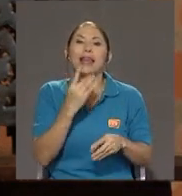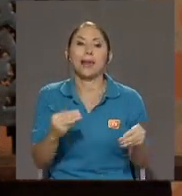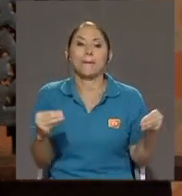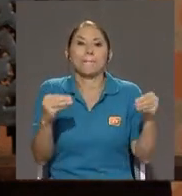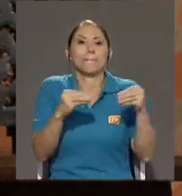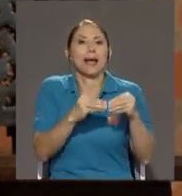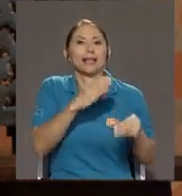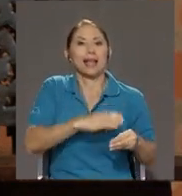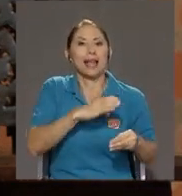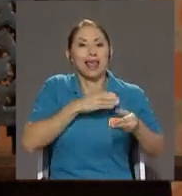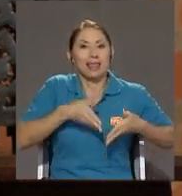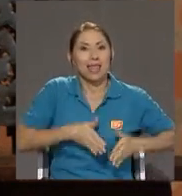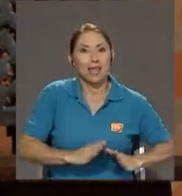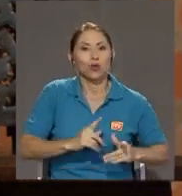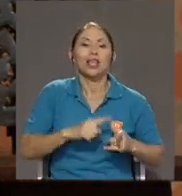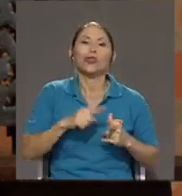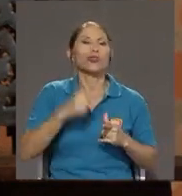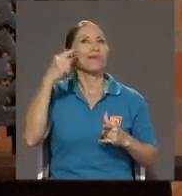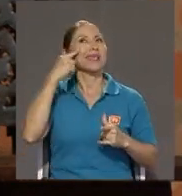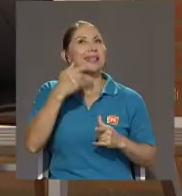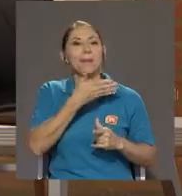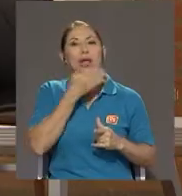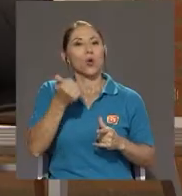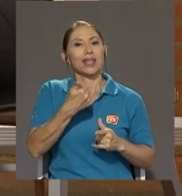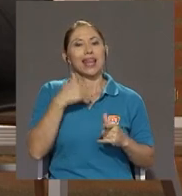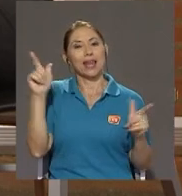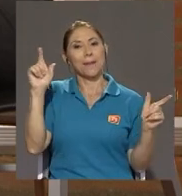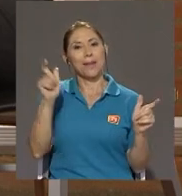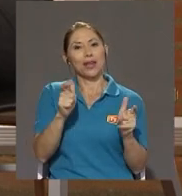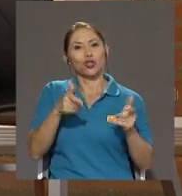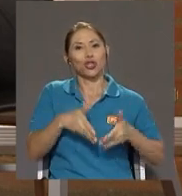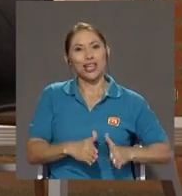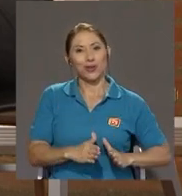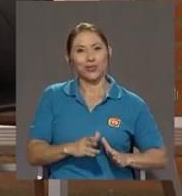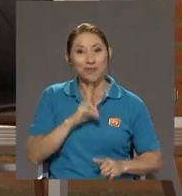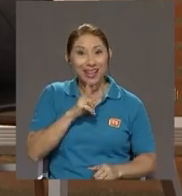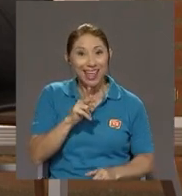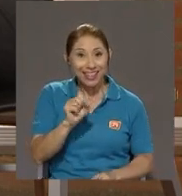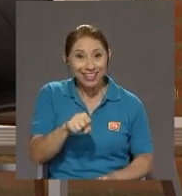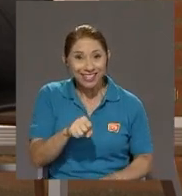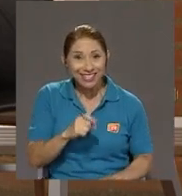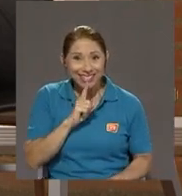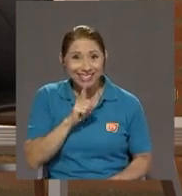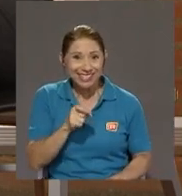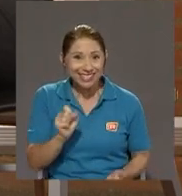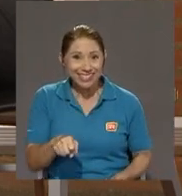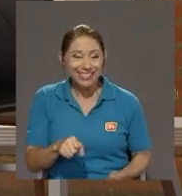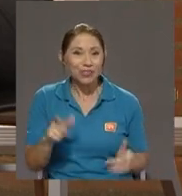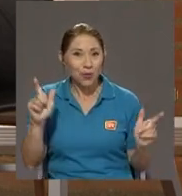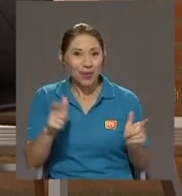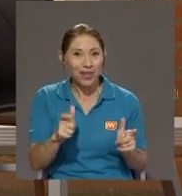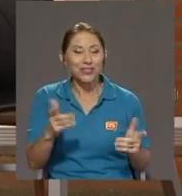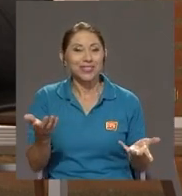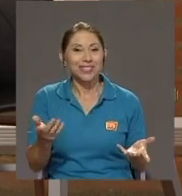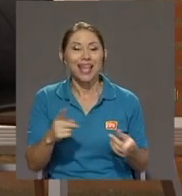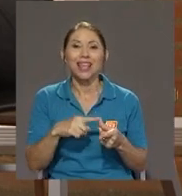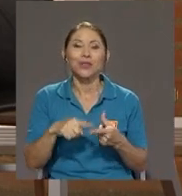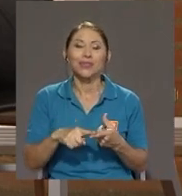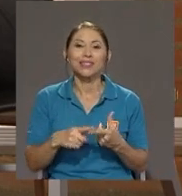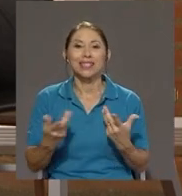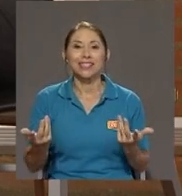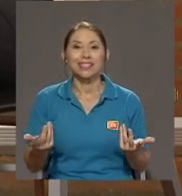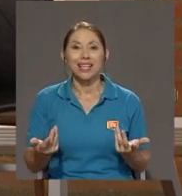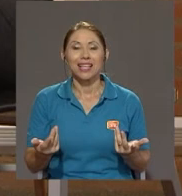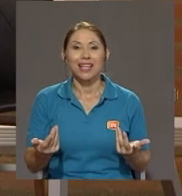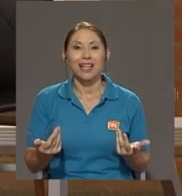hijos y entonces tenga menos hijos, ¿verdad? ¿Perdón? Sí. Sí, son menos. Y entonces,